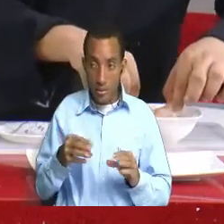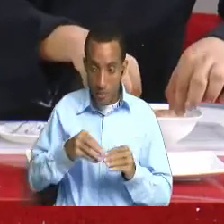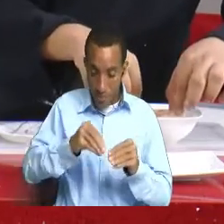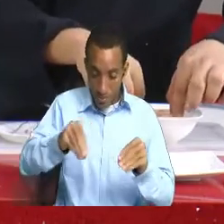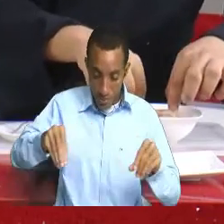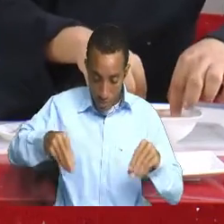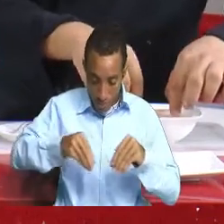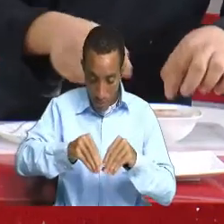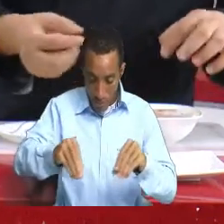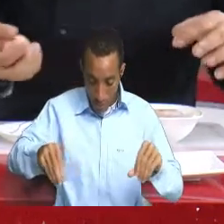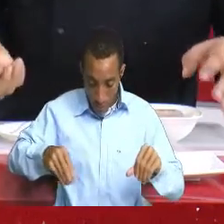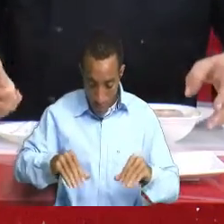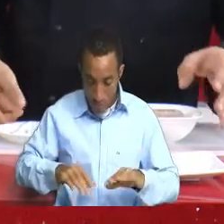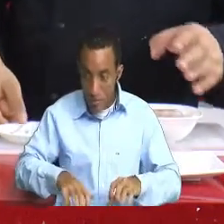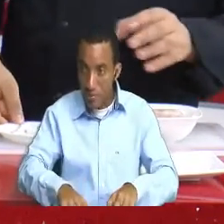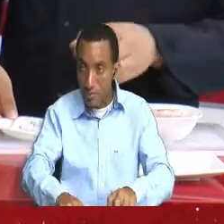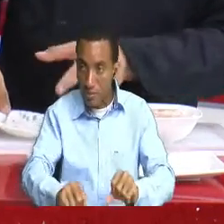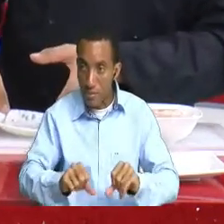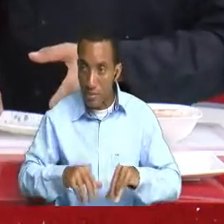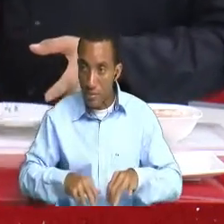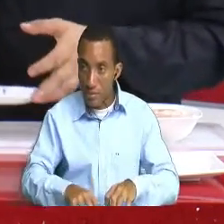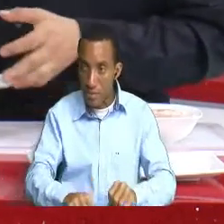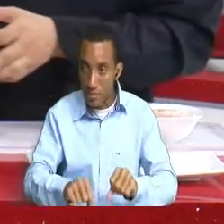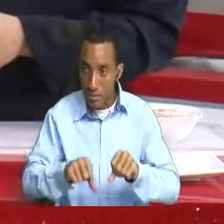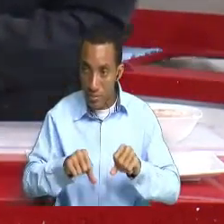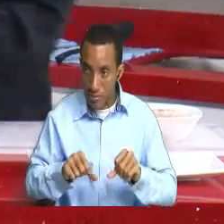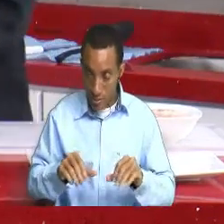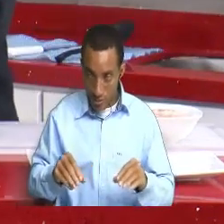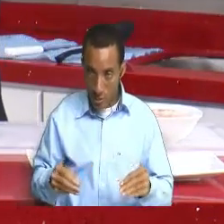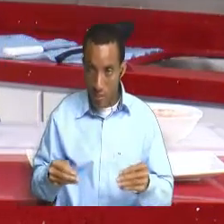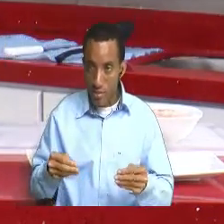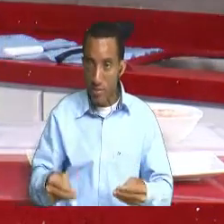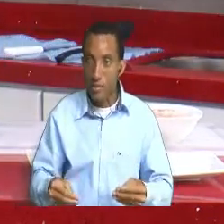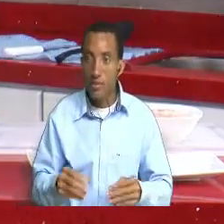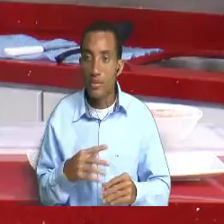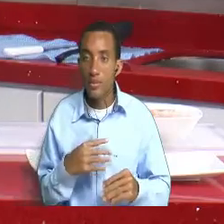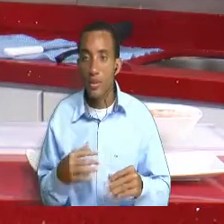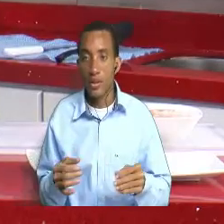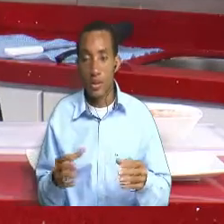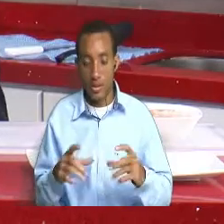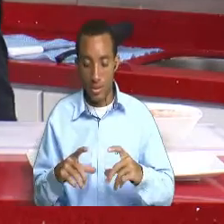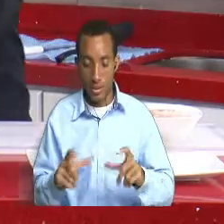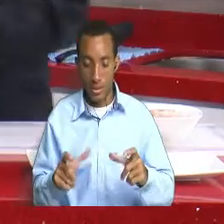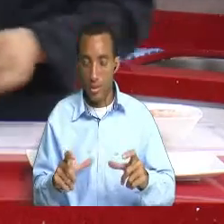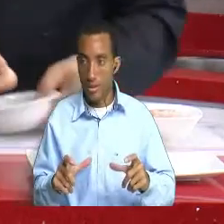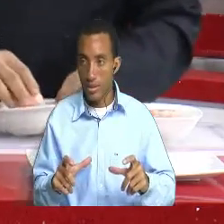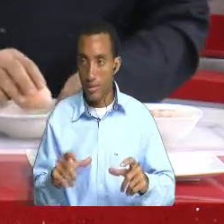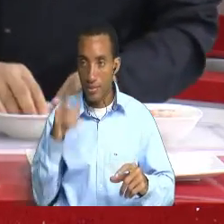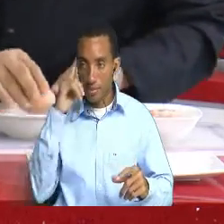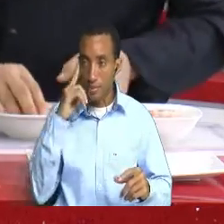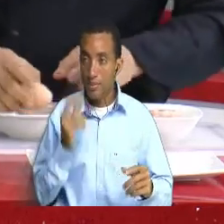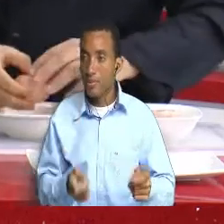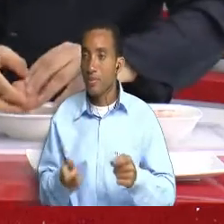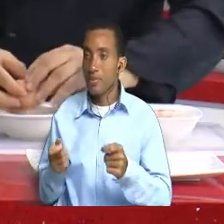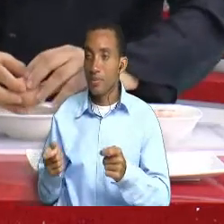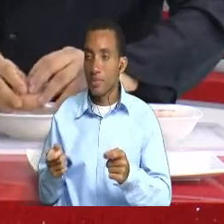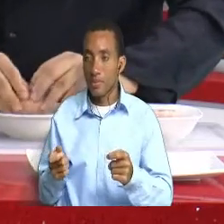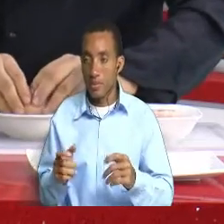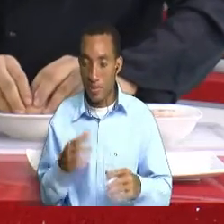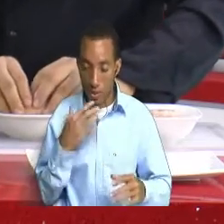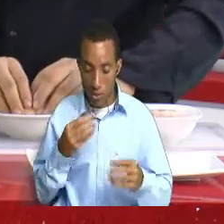por favor a la harina si conecta tipo que me alarga la roche vamos a tener nuestro